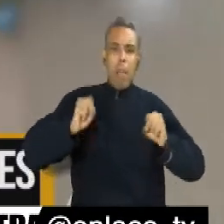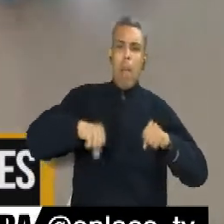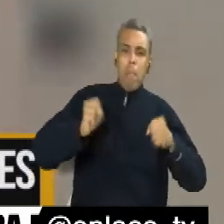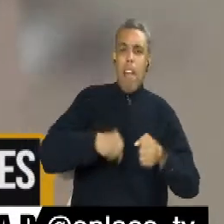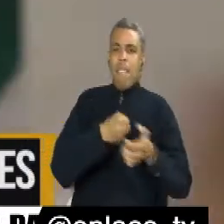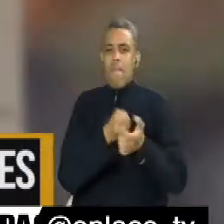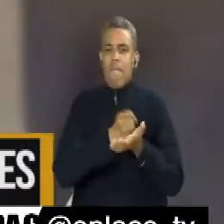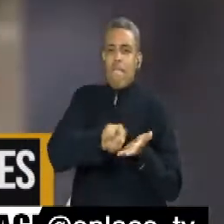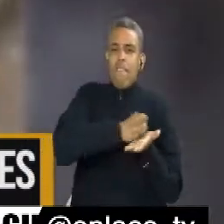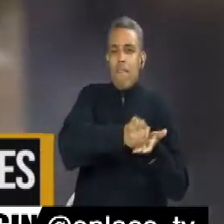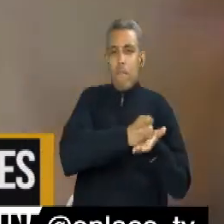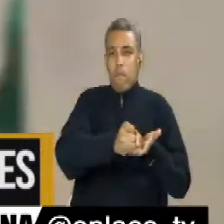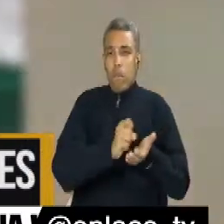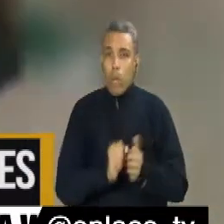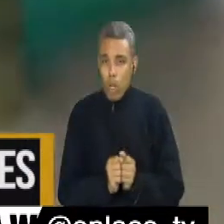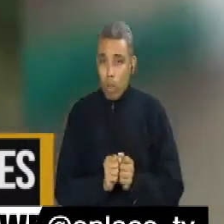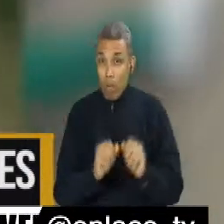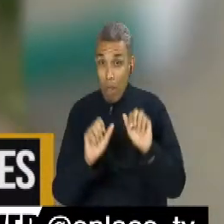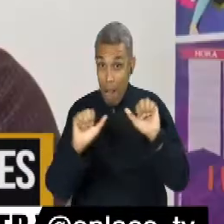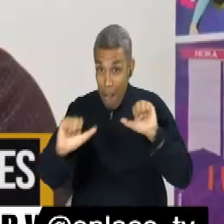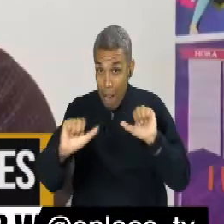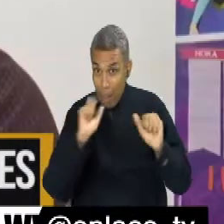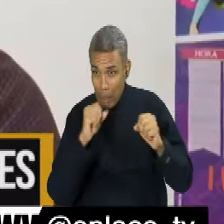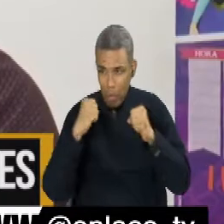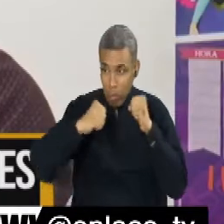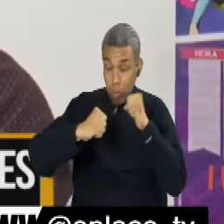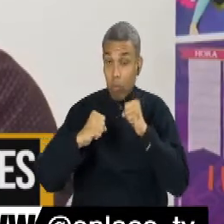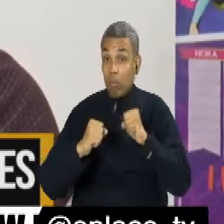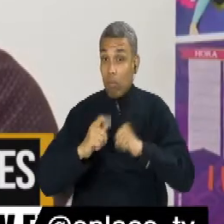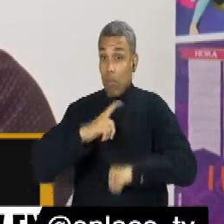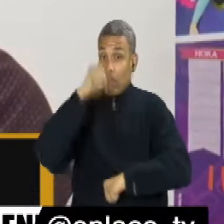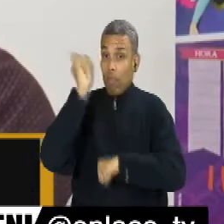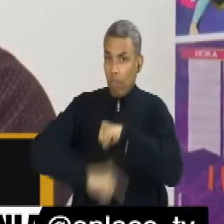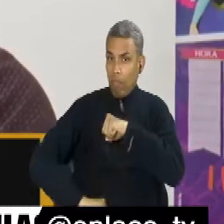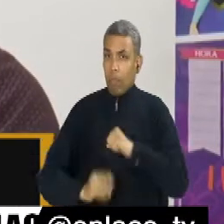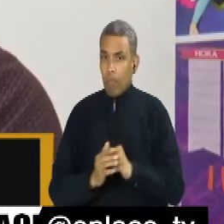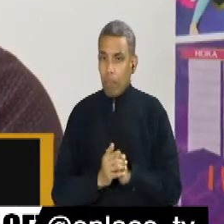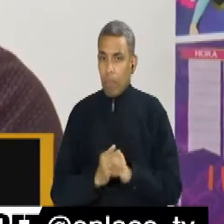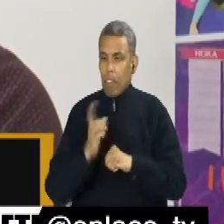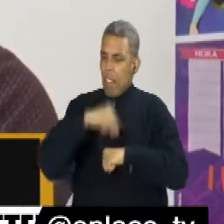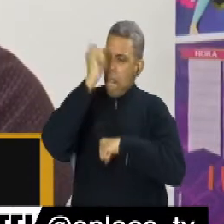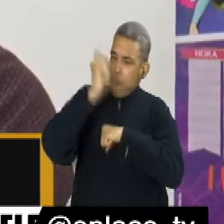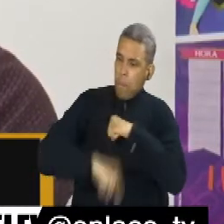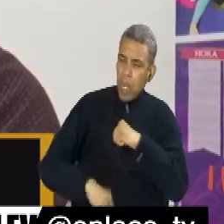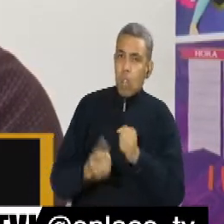podrían enfrentar una sanción disciplinaria. Las medidas pueden ser pedagógicas,